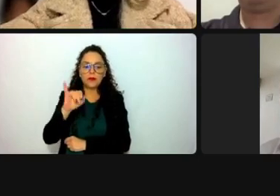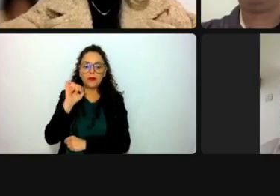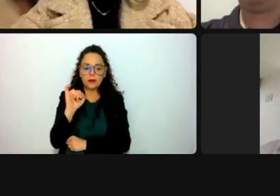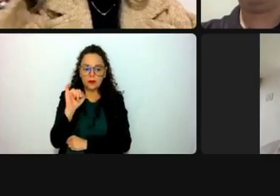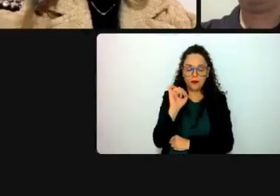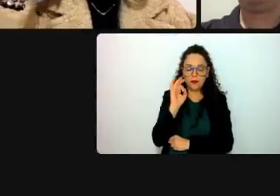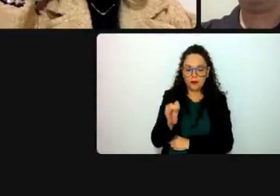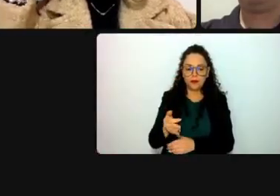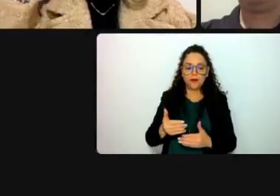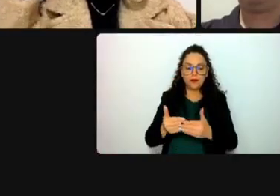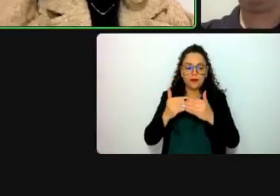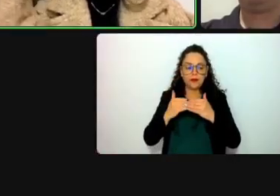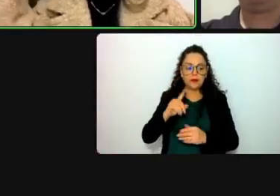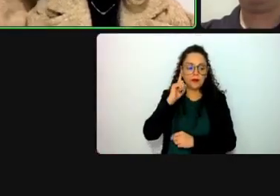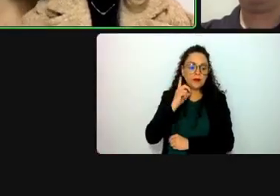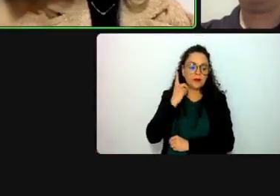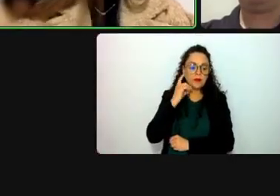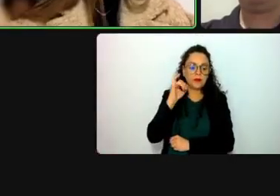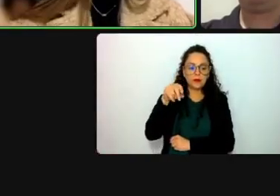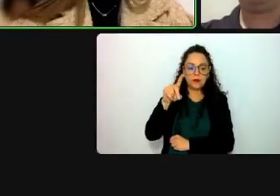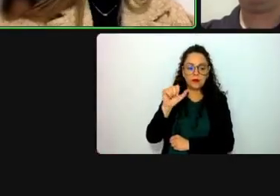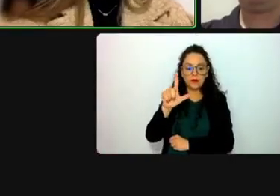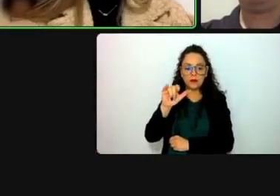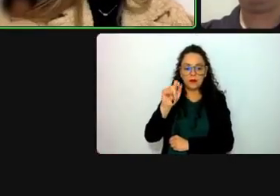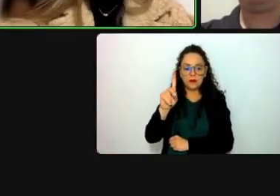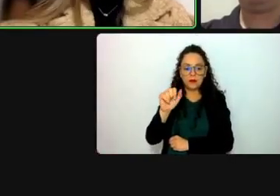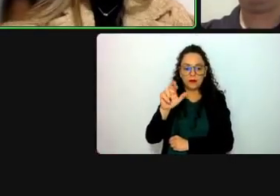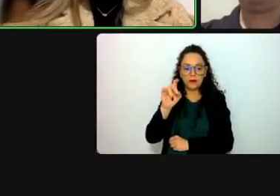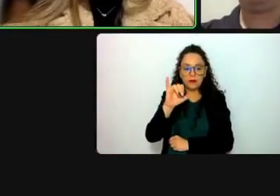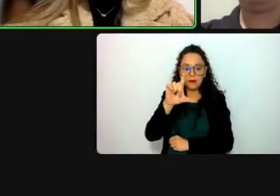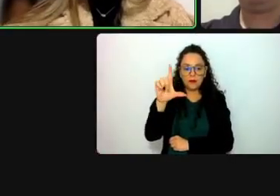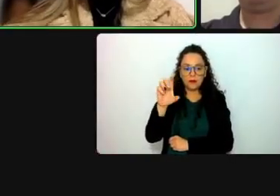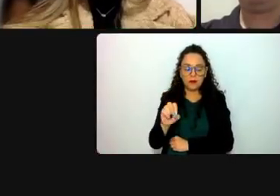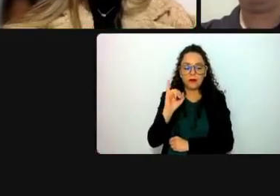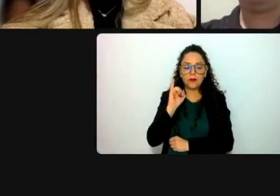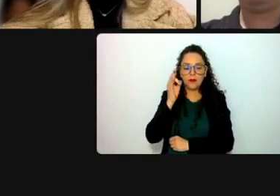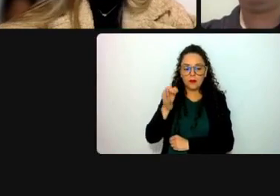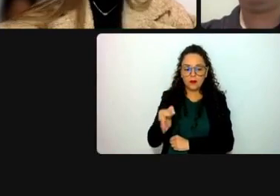Diputada Indalí Pardillo Cadena. Indalí Pardillo, a favor.